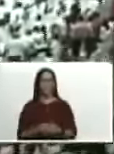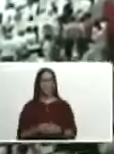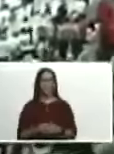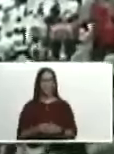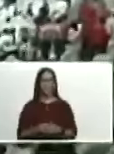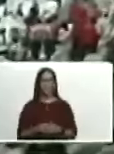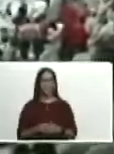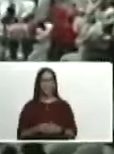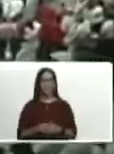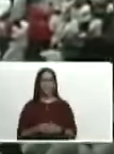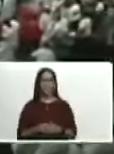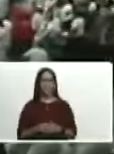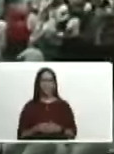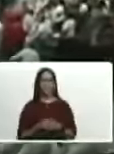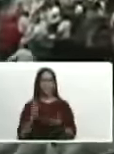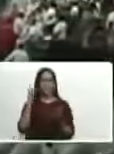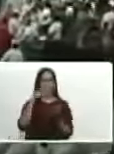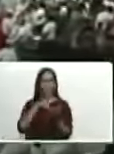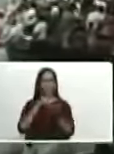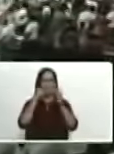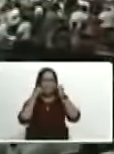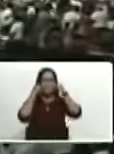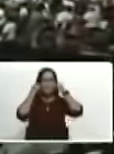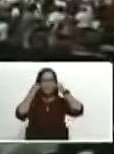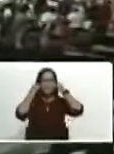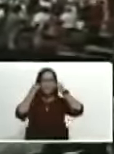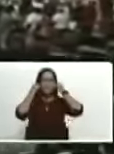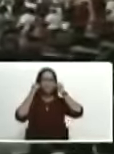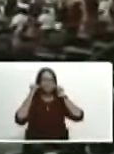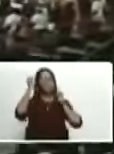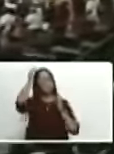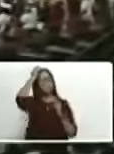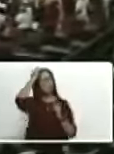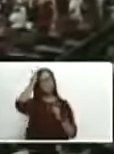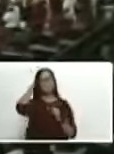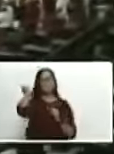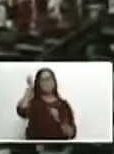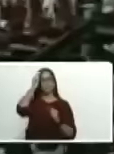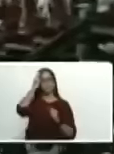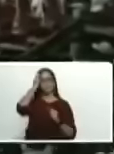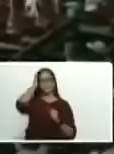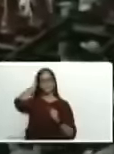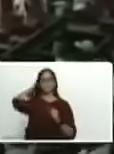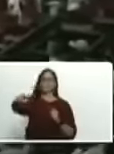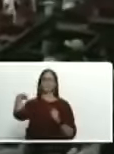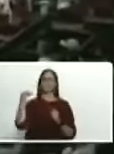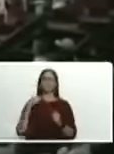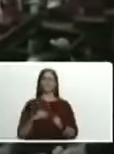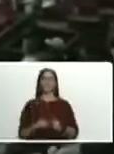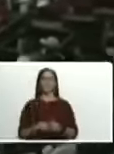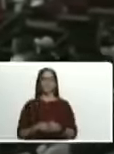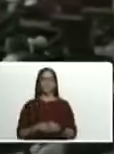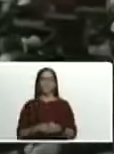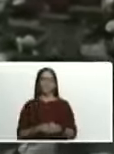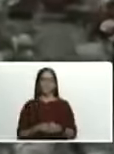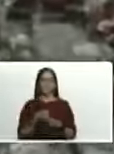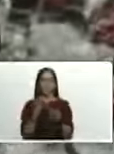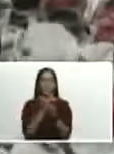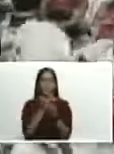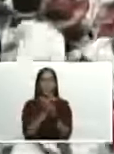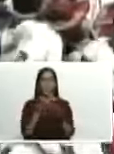aquí vamos llegando a la tarima. Traigo las carpetas que me entregaron. Aquí está, mira. Las